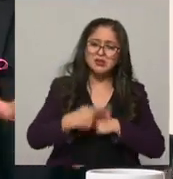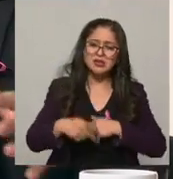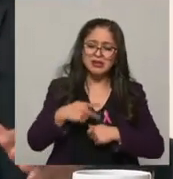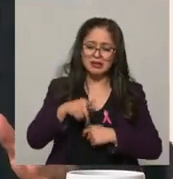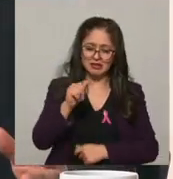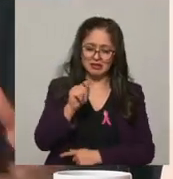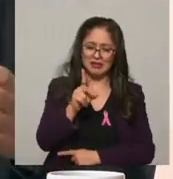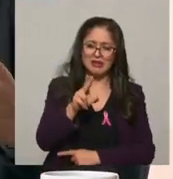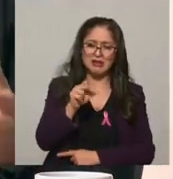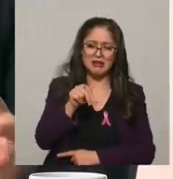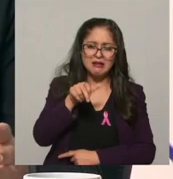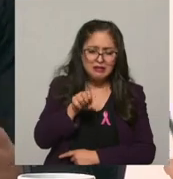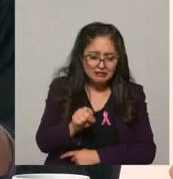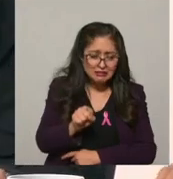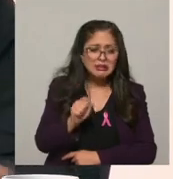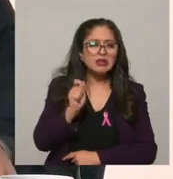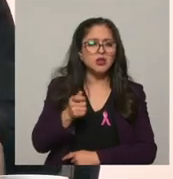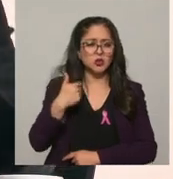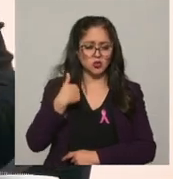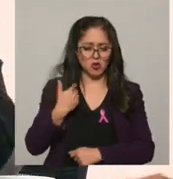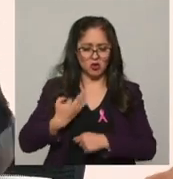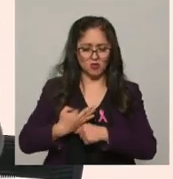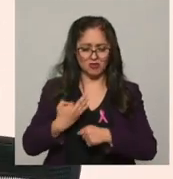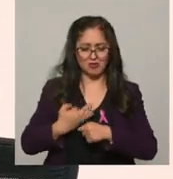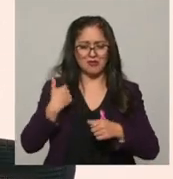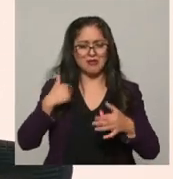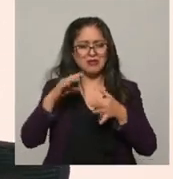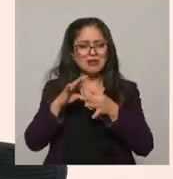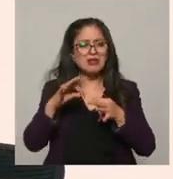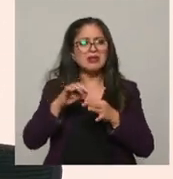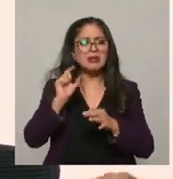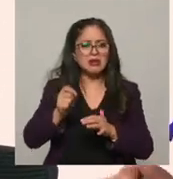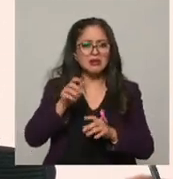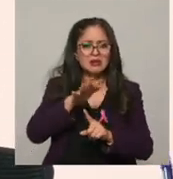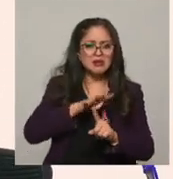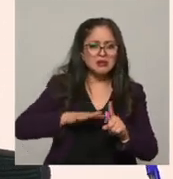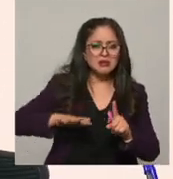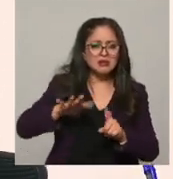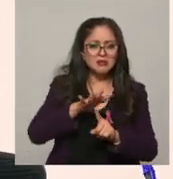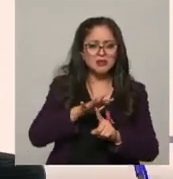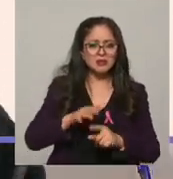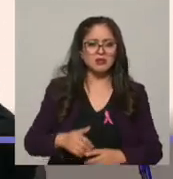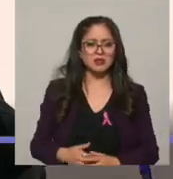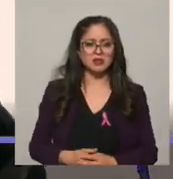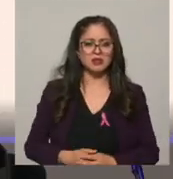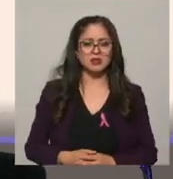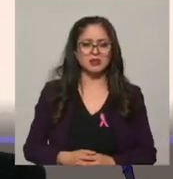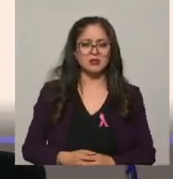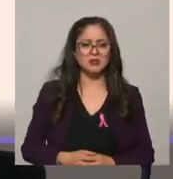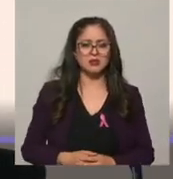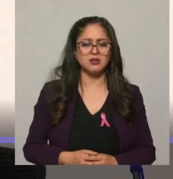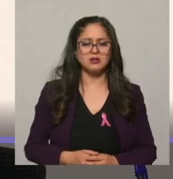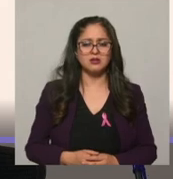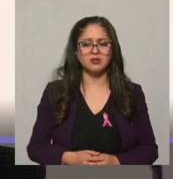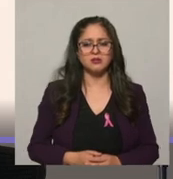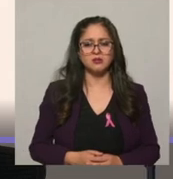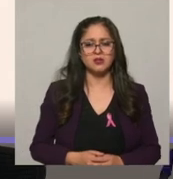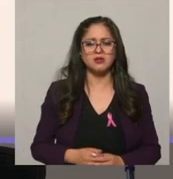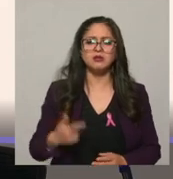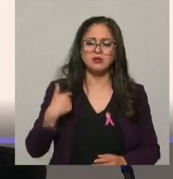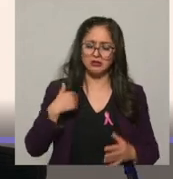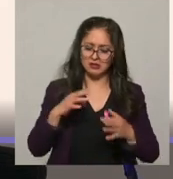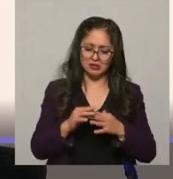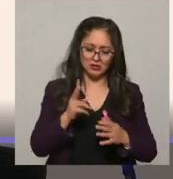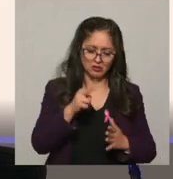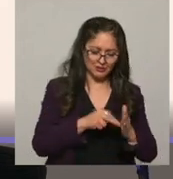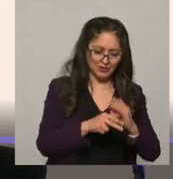yo trataré de hablar un poco de lo que es el contexto particular de Ciudad de México y apuntar ciertas cosas. Del 2013 al